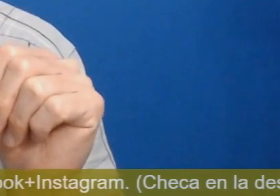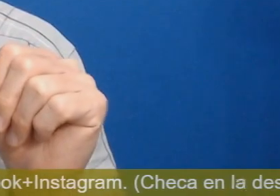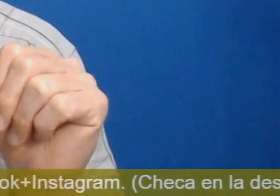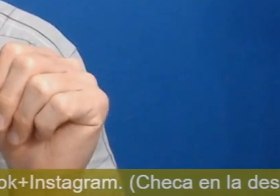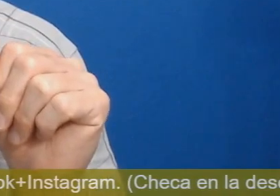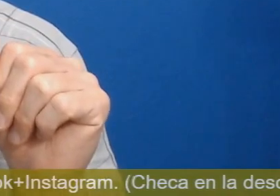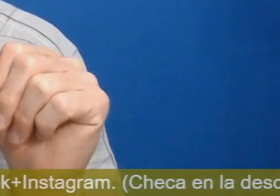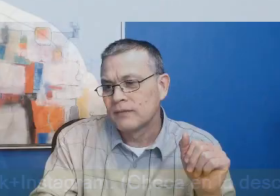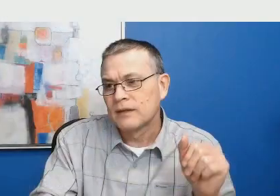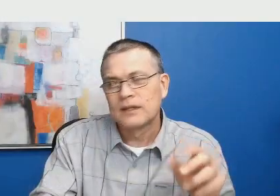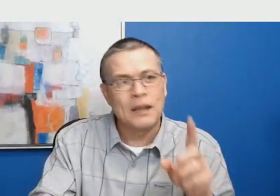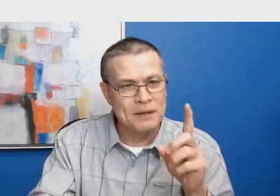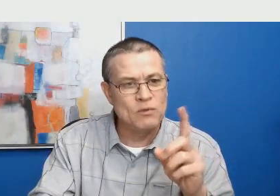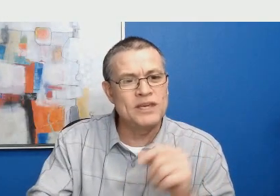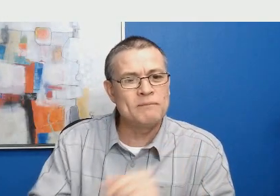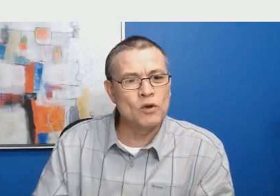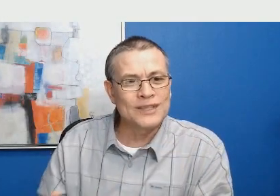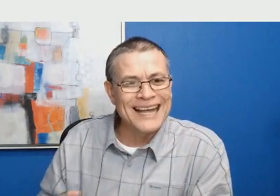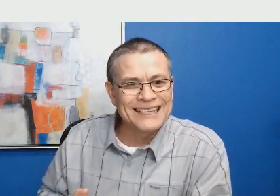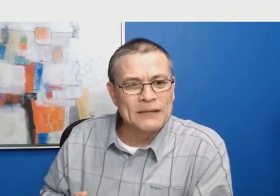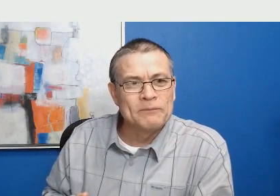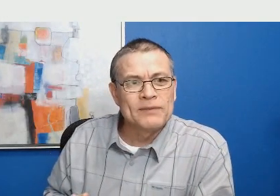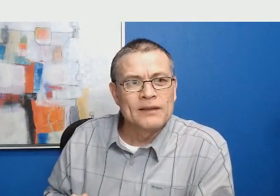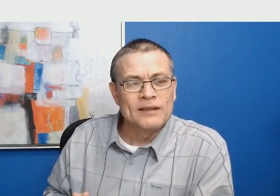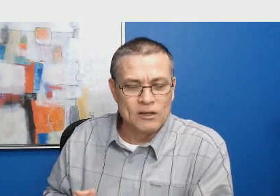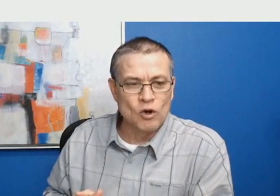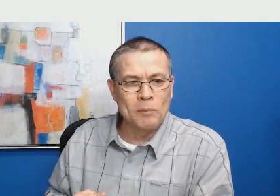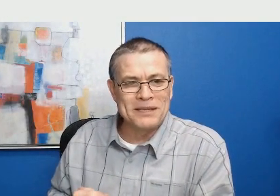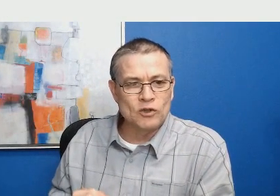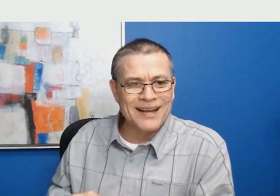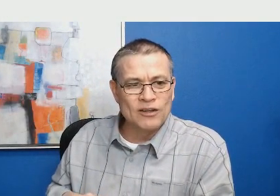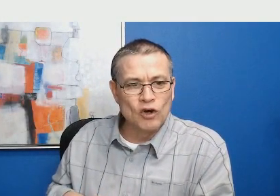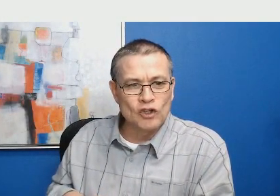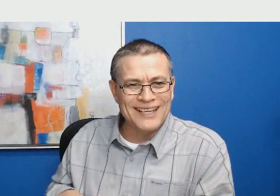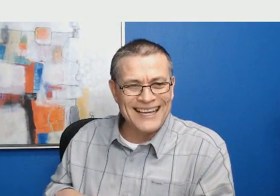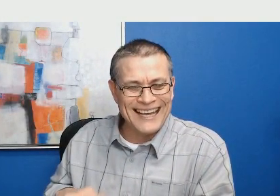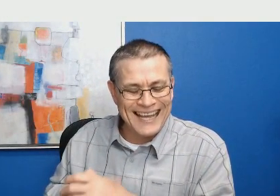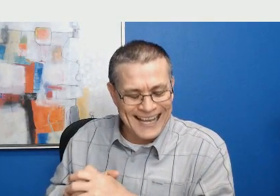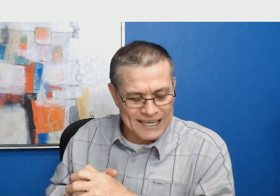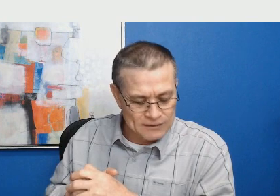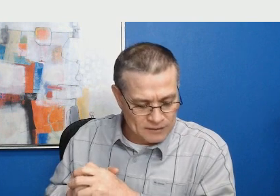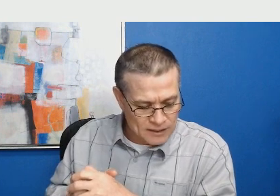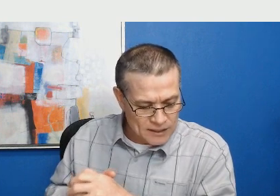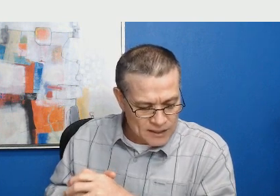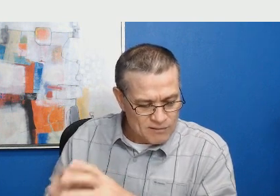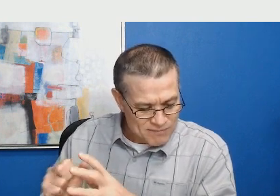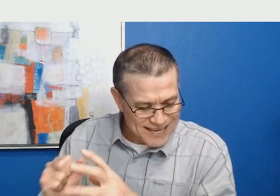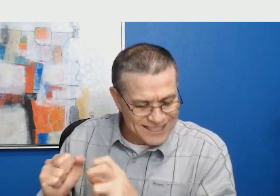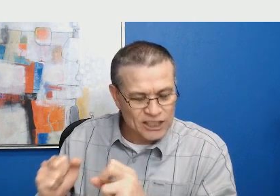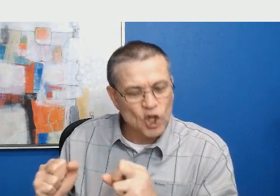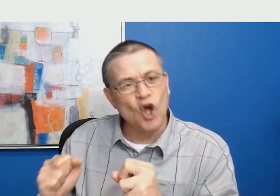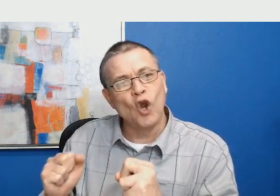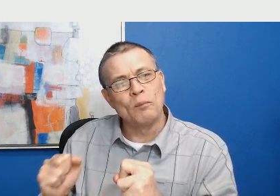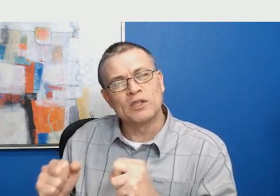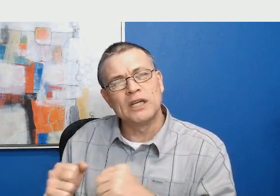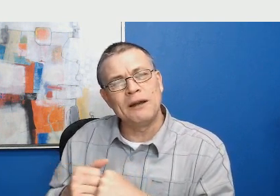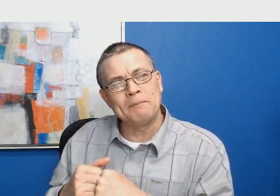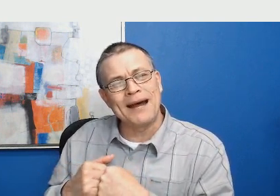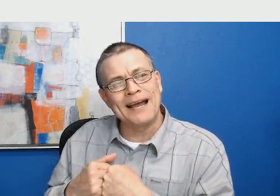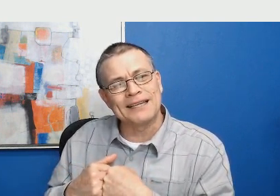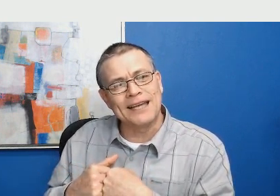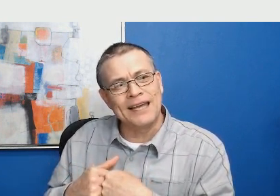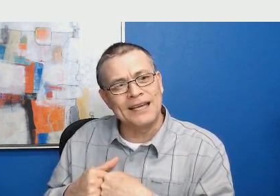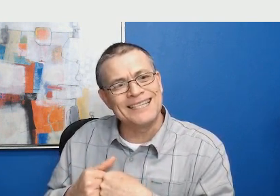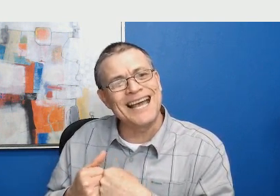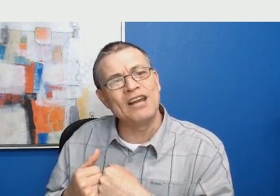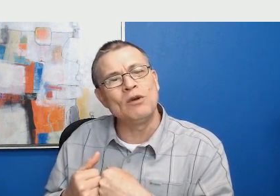como esto también muy importante dijo lópez obrador que él va a ser todo lo posible